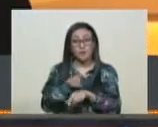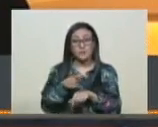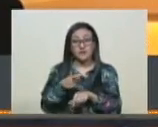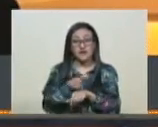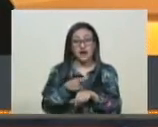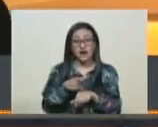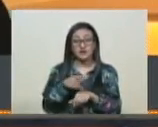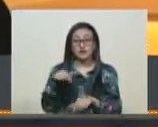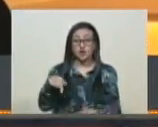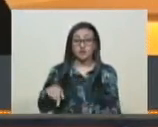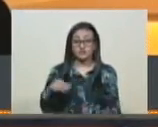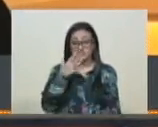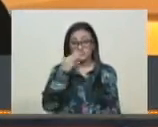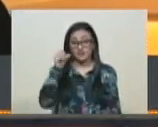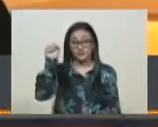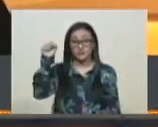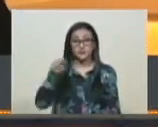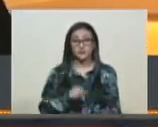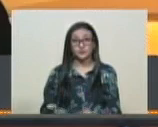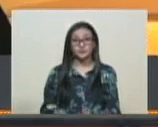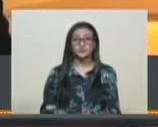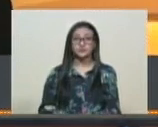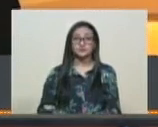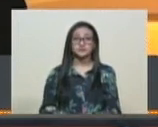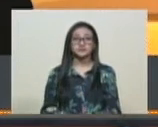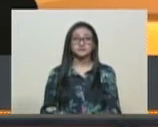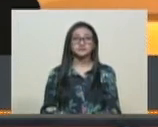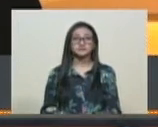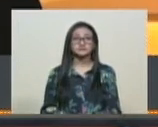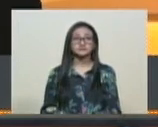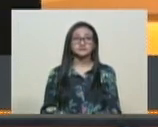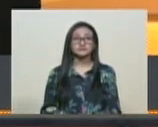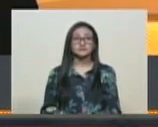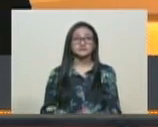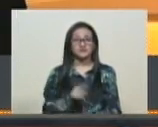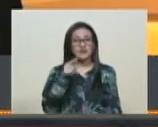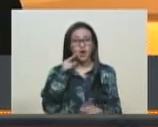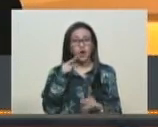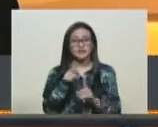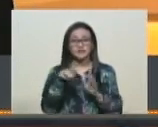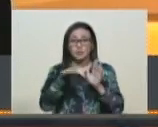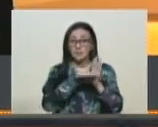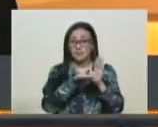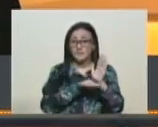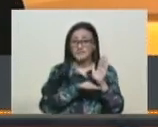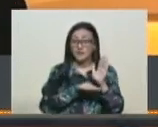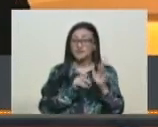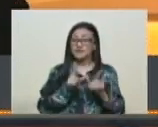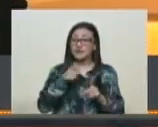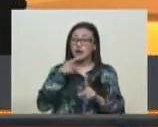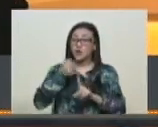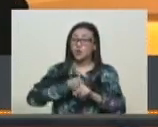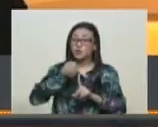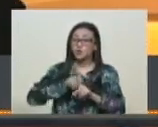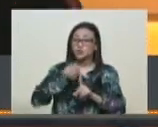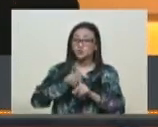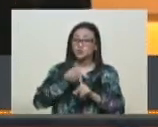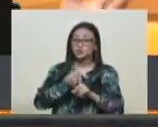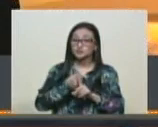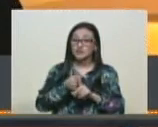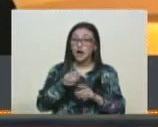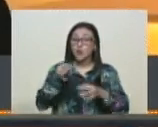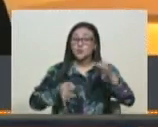legítimo y constitucional del presidente Maduro. Así que ese es un objetivo programático: la lucha contra la impunidad,